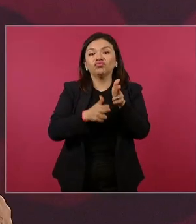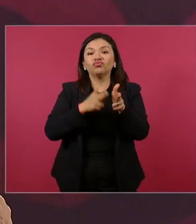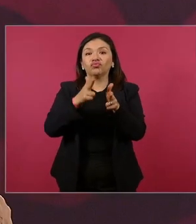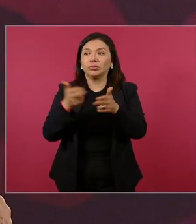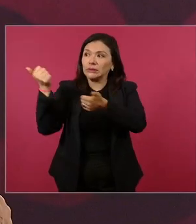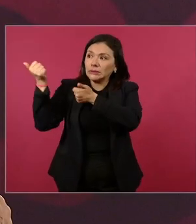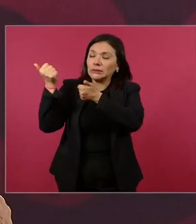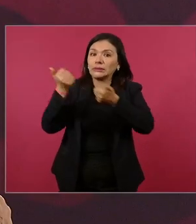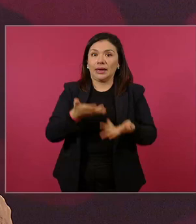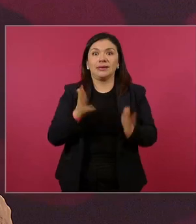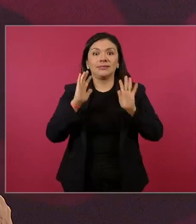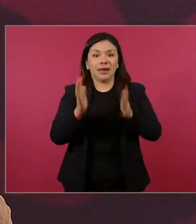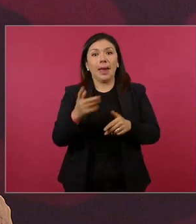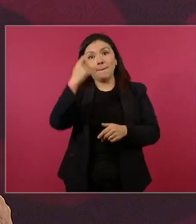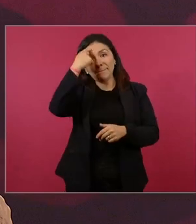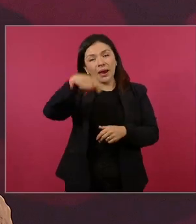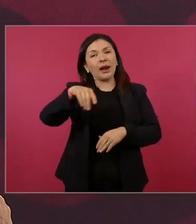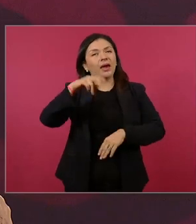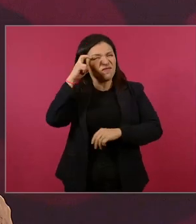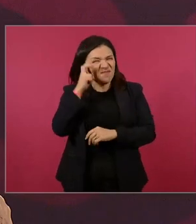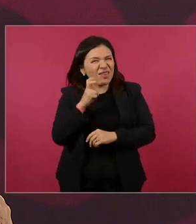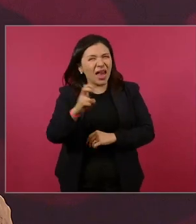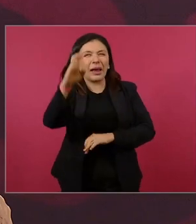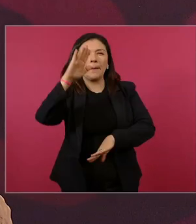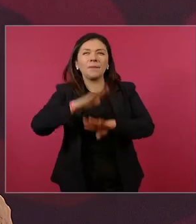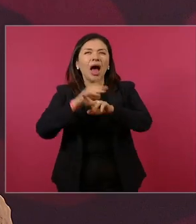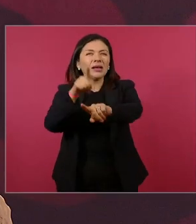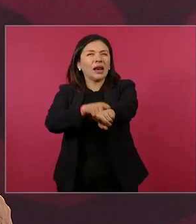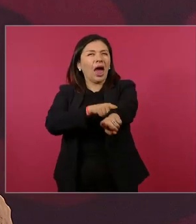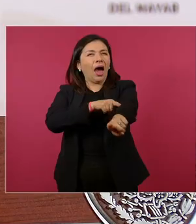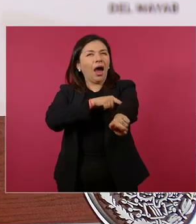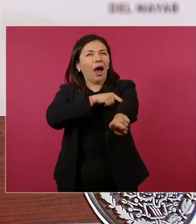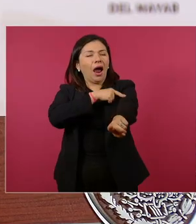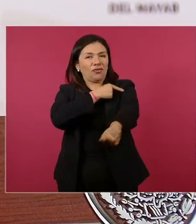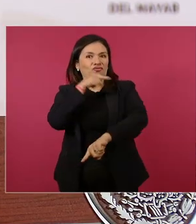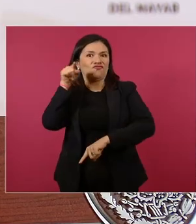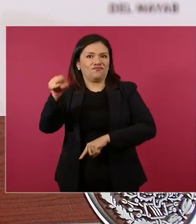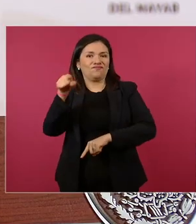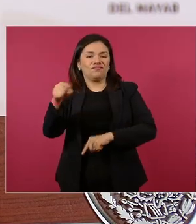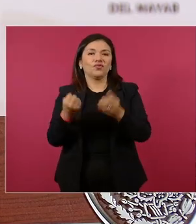para viajes largos, ya un tren